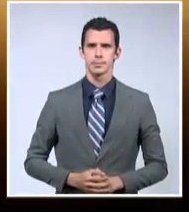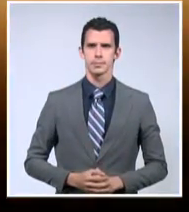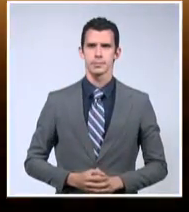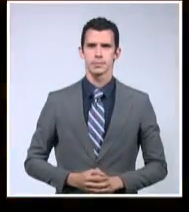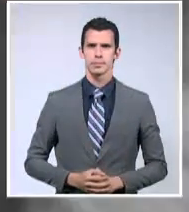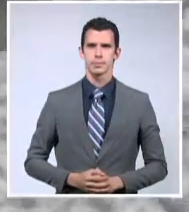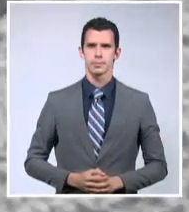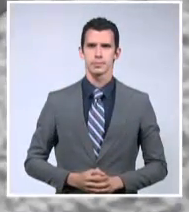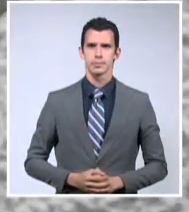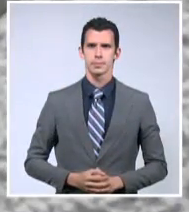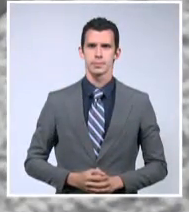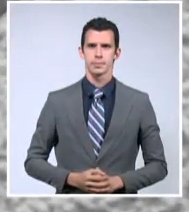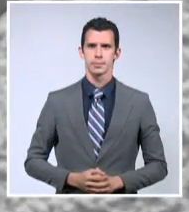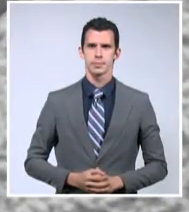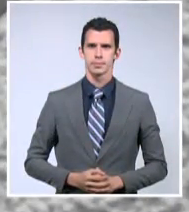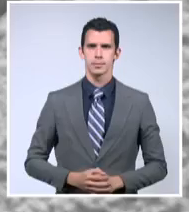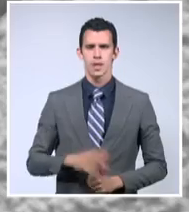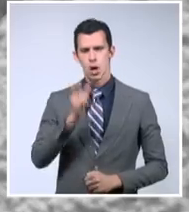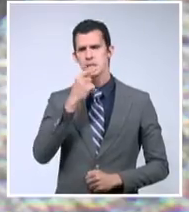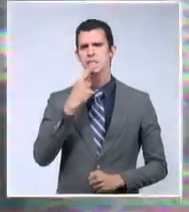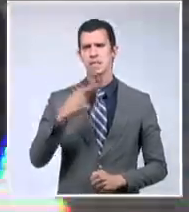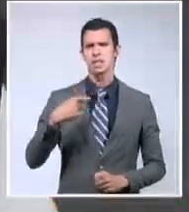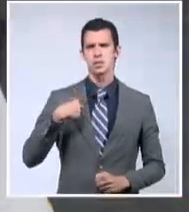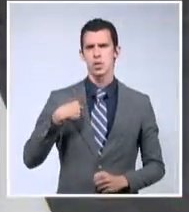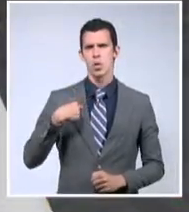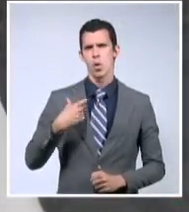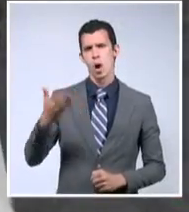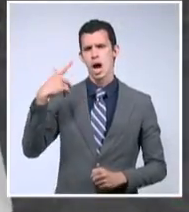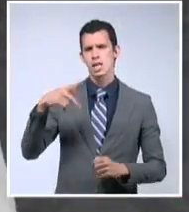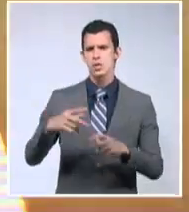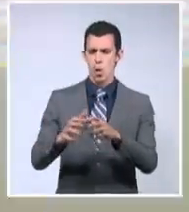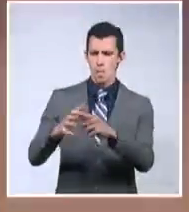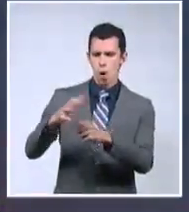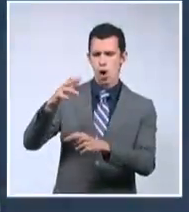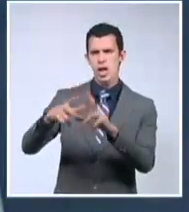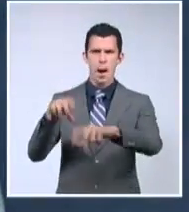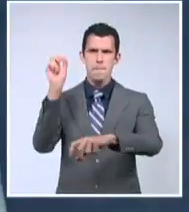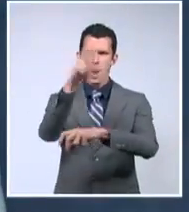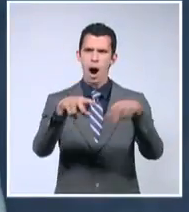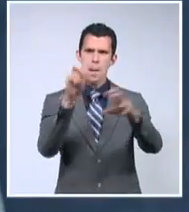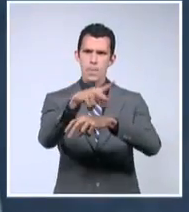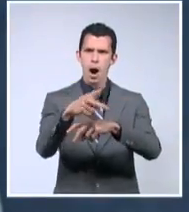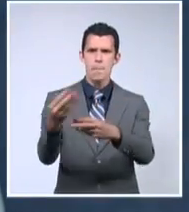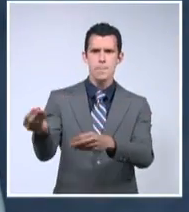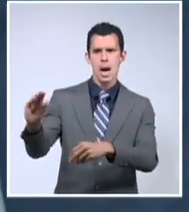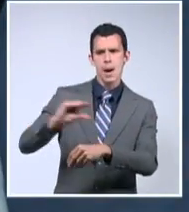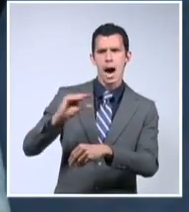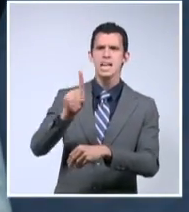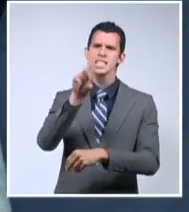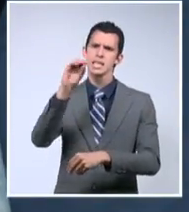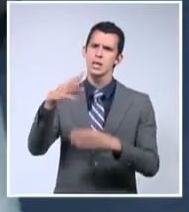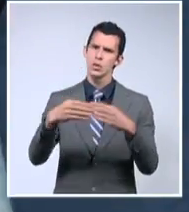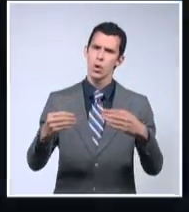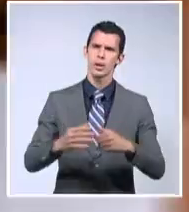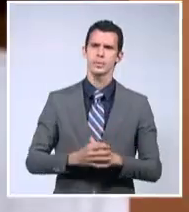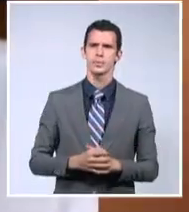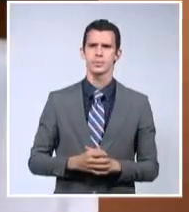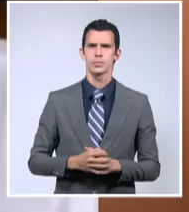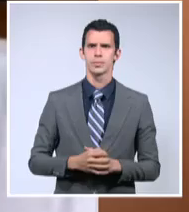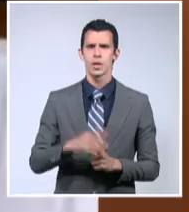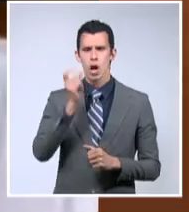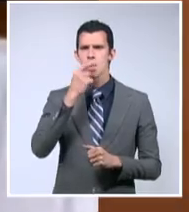tirando botellas, me pagaba $100 por cada botella. Él nos propuso romper los cristales a la farmacia, de tiendas, de eso, sí.